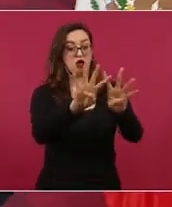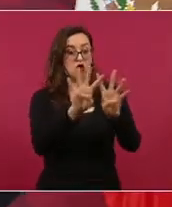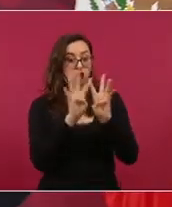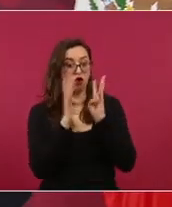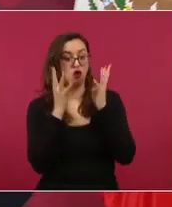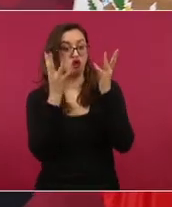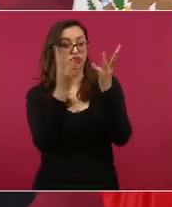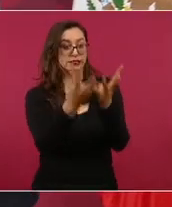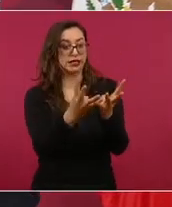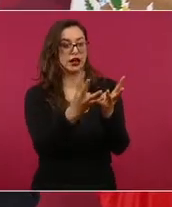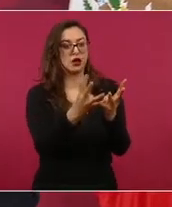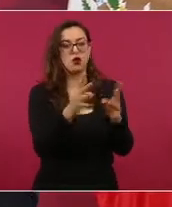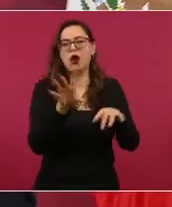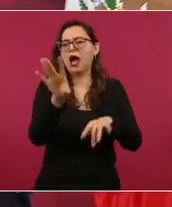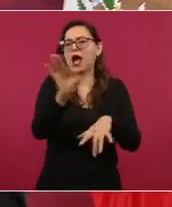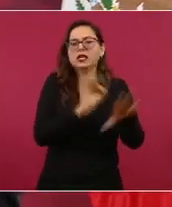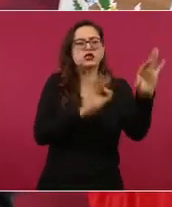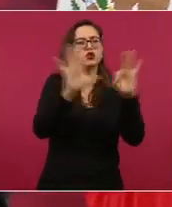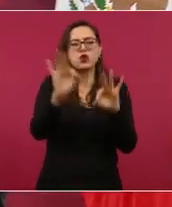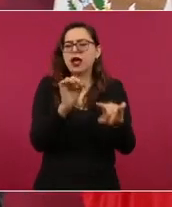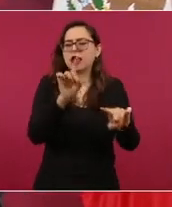los dirigentes de los partidos,